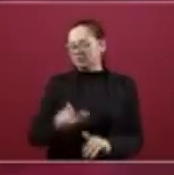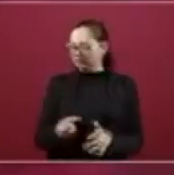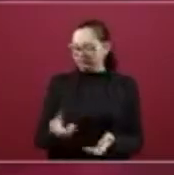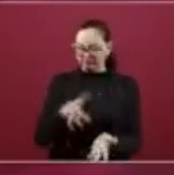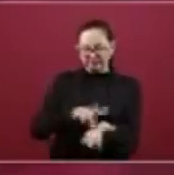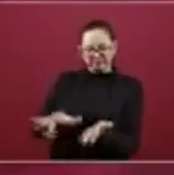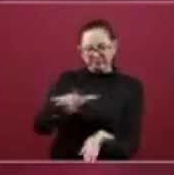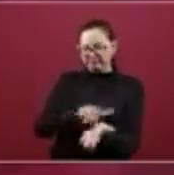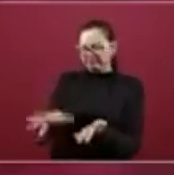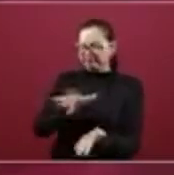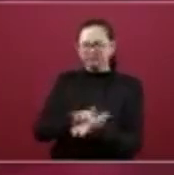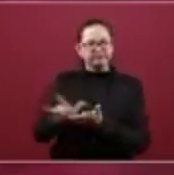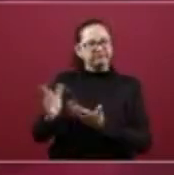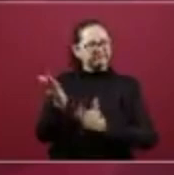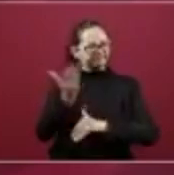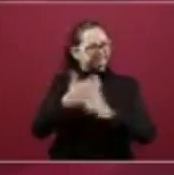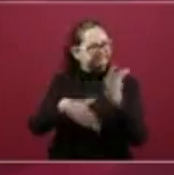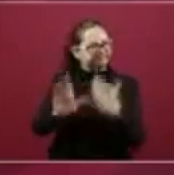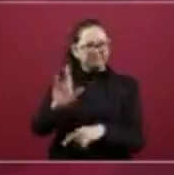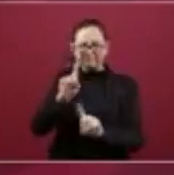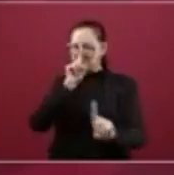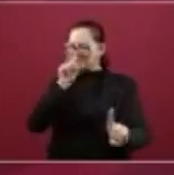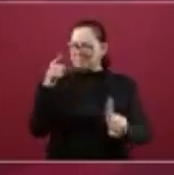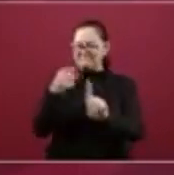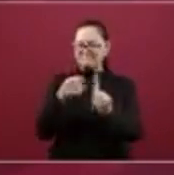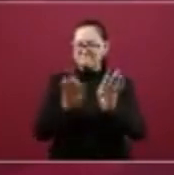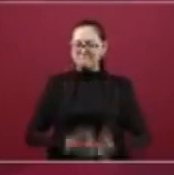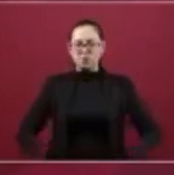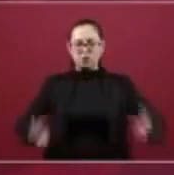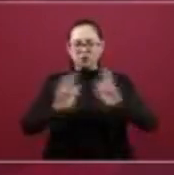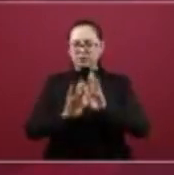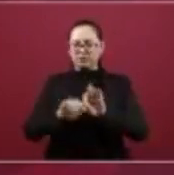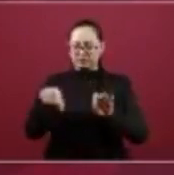una prioridad del nuevo gobierno,